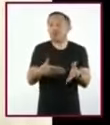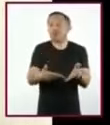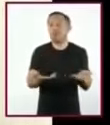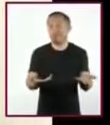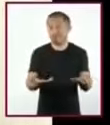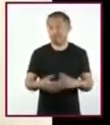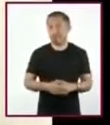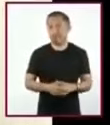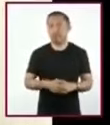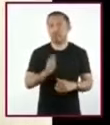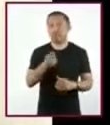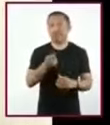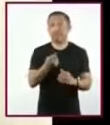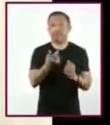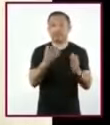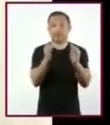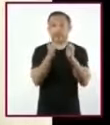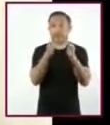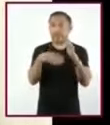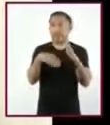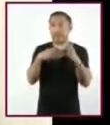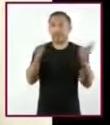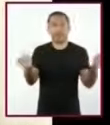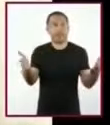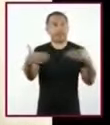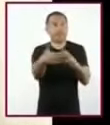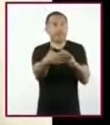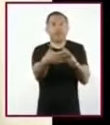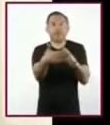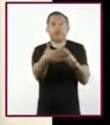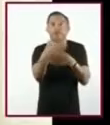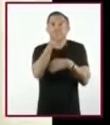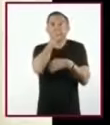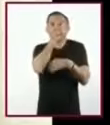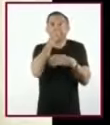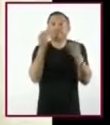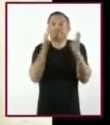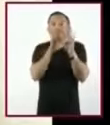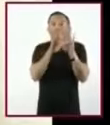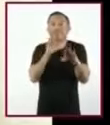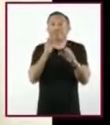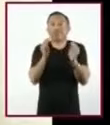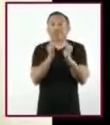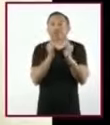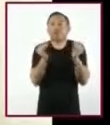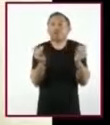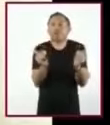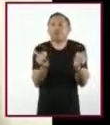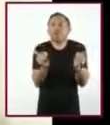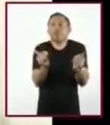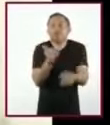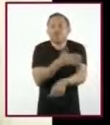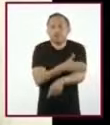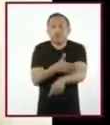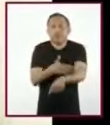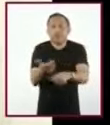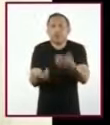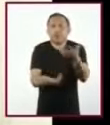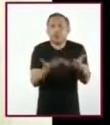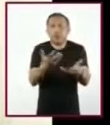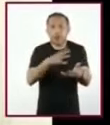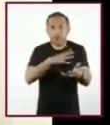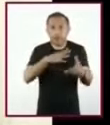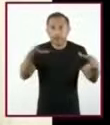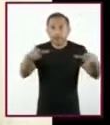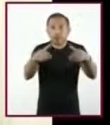espacios cerrados, tienes la leña en la casa, que es muy pequeña, no hay un conducto por donde pueda salir